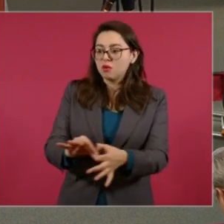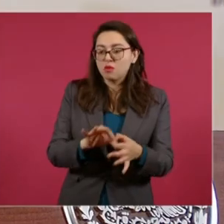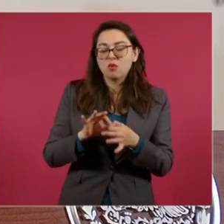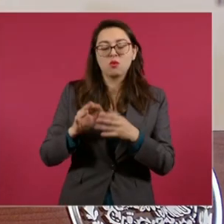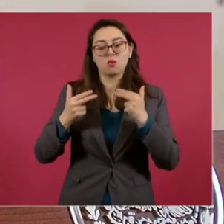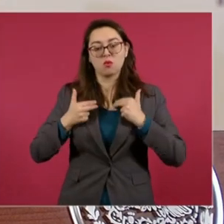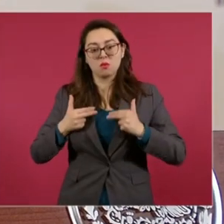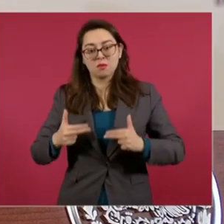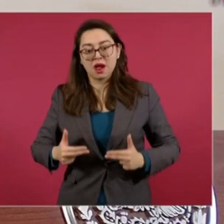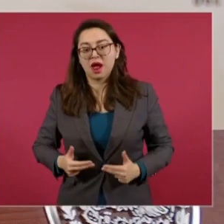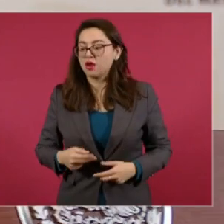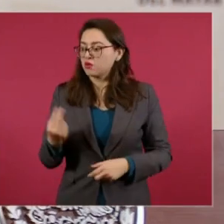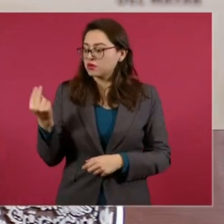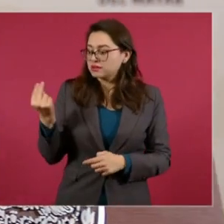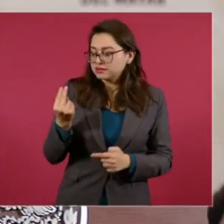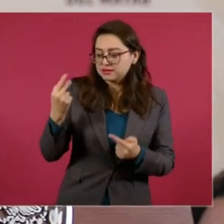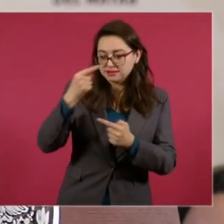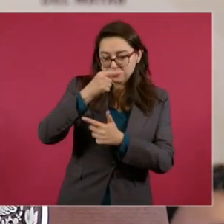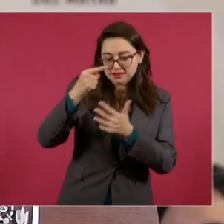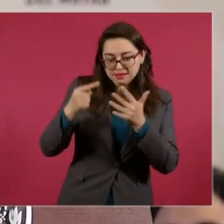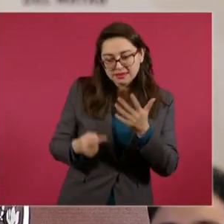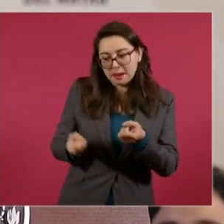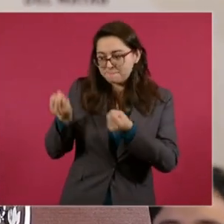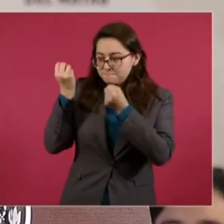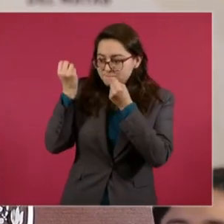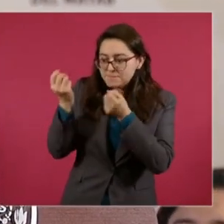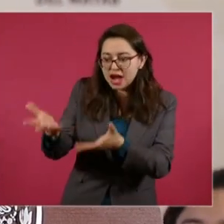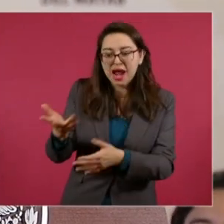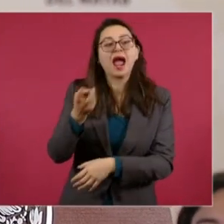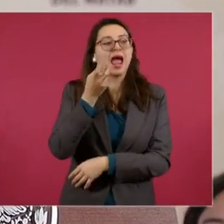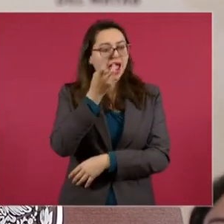para atender las necesidades de los pueblos,